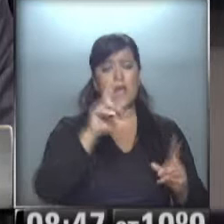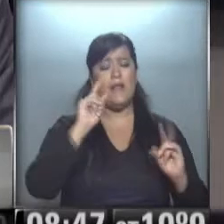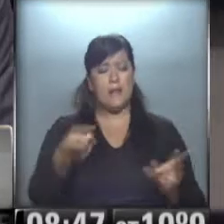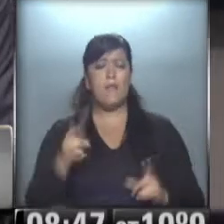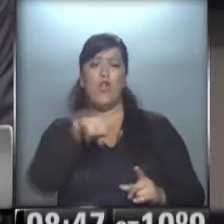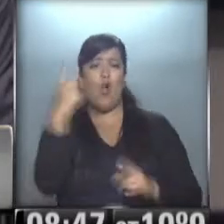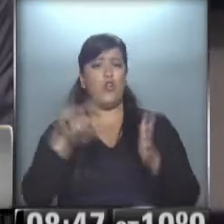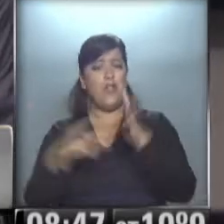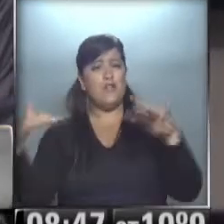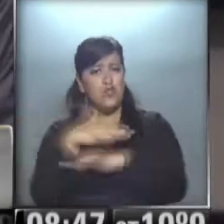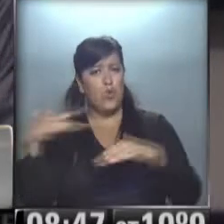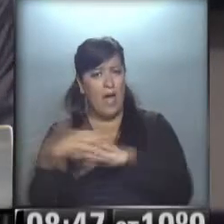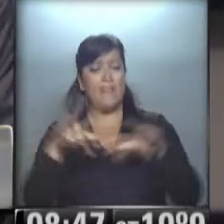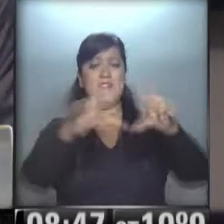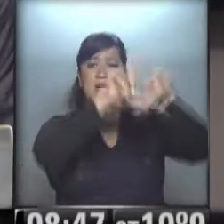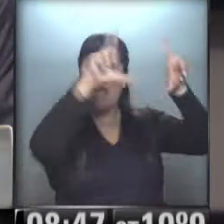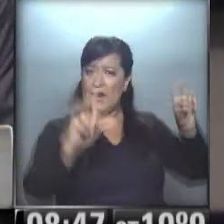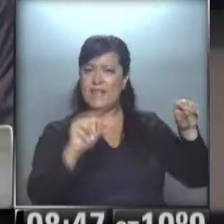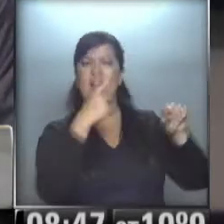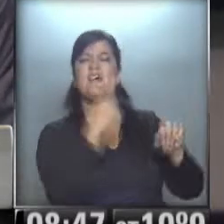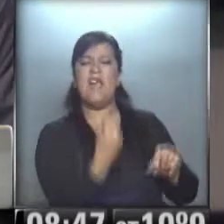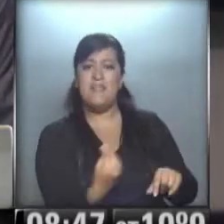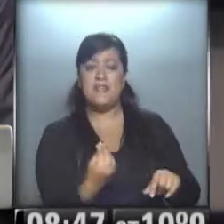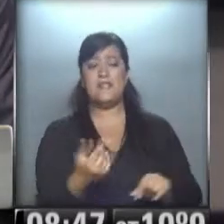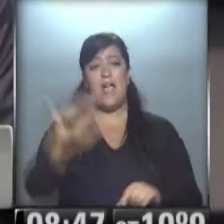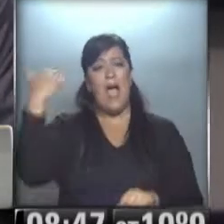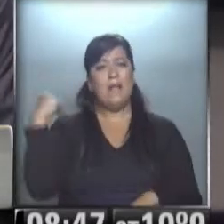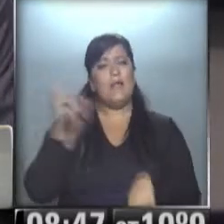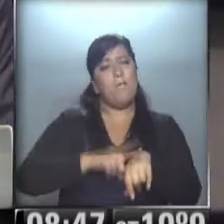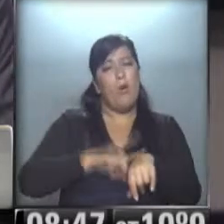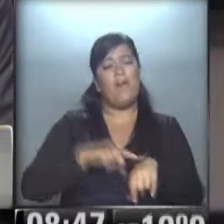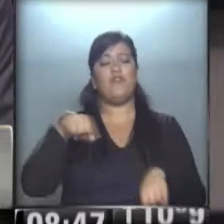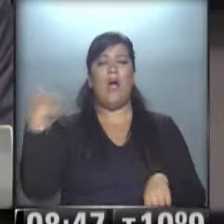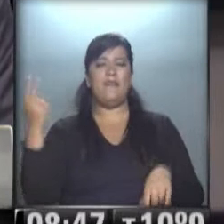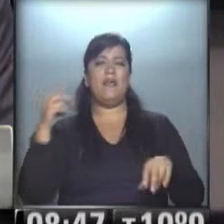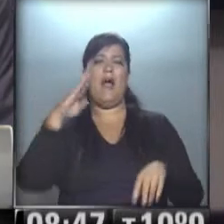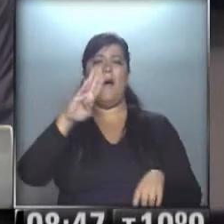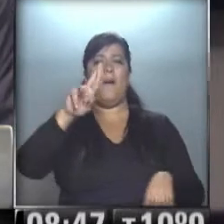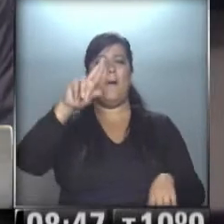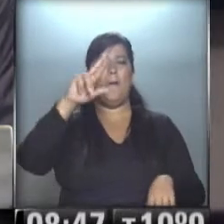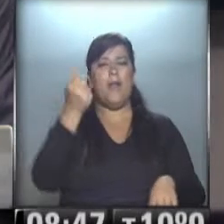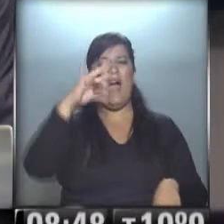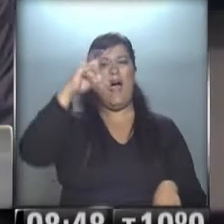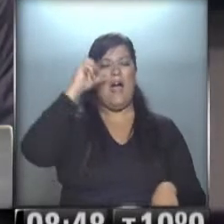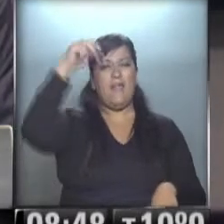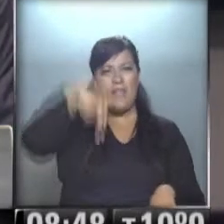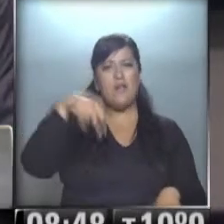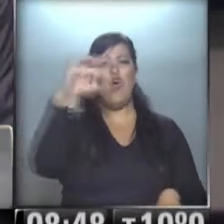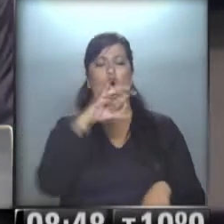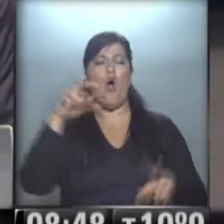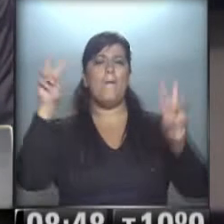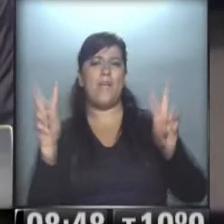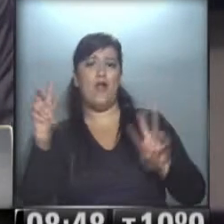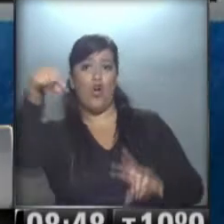donde hablan que en un momento de la historia argentina fue Braden o Perón, que en estos momentos es Cristina